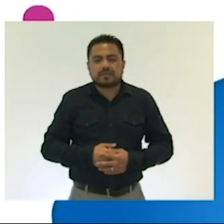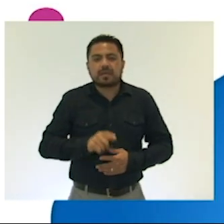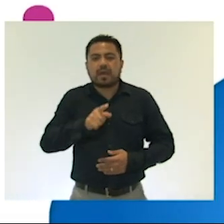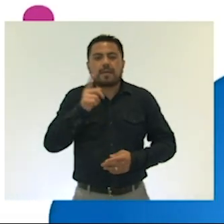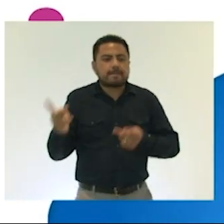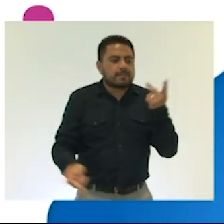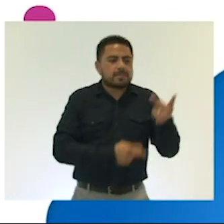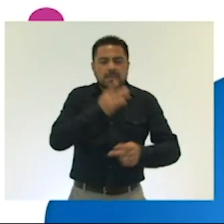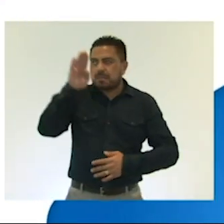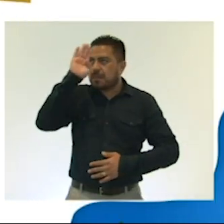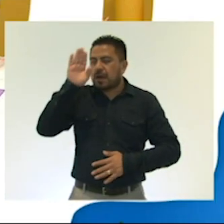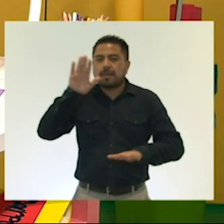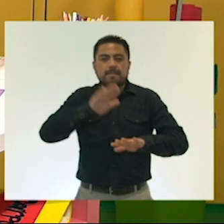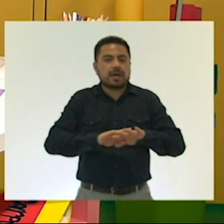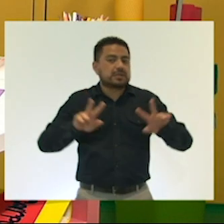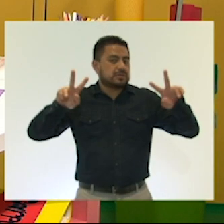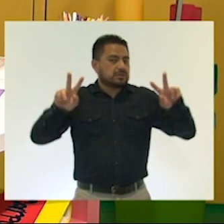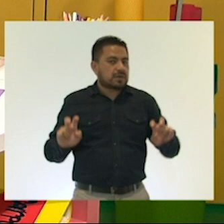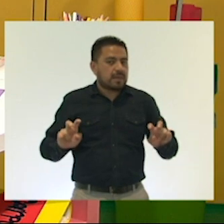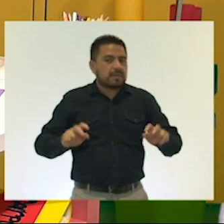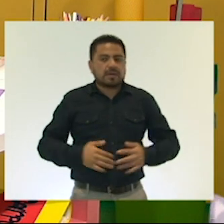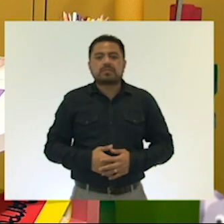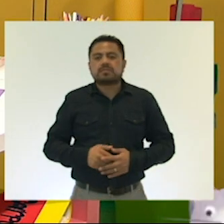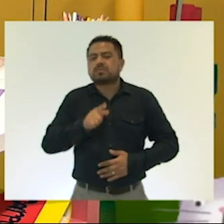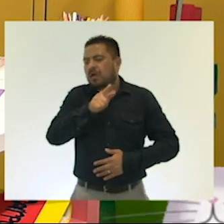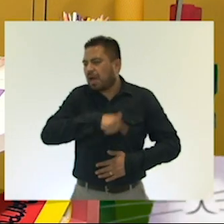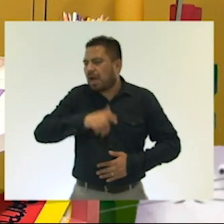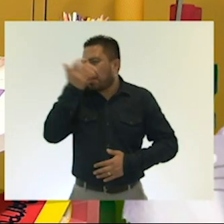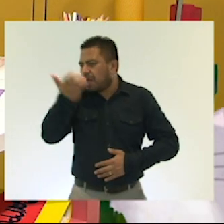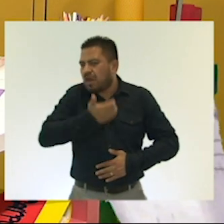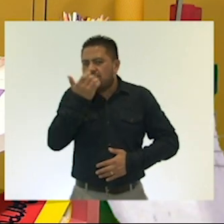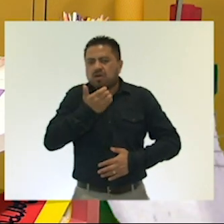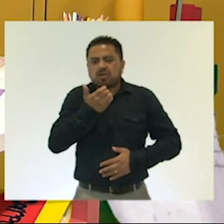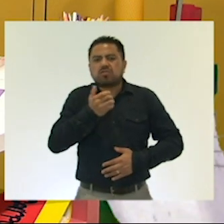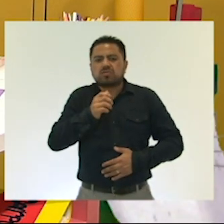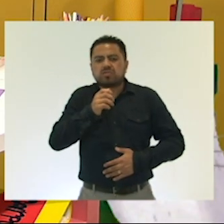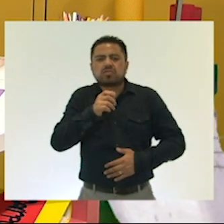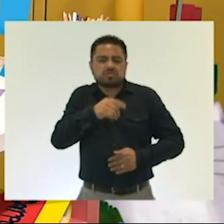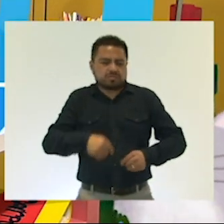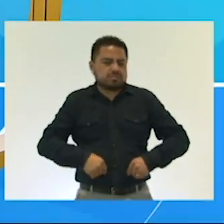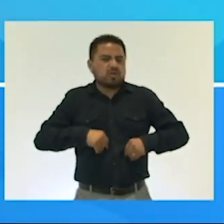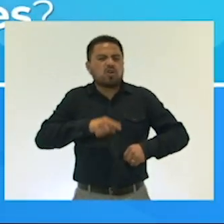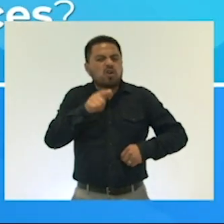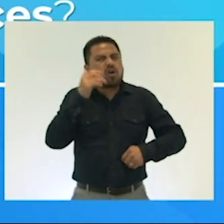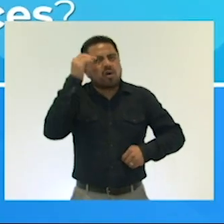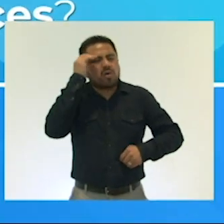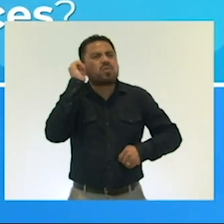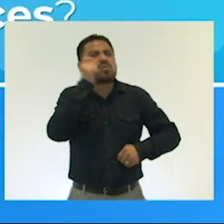Preguntas para pensar más sobre el tema. ¿Qué tradiciones de tu comunidad conoces?